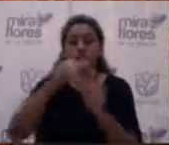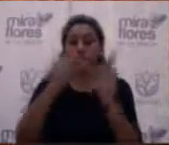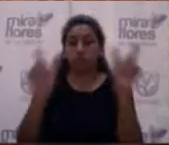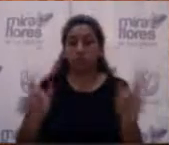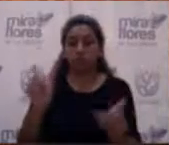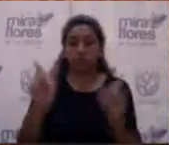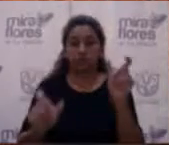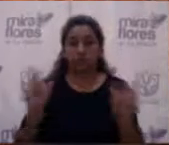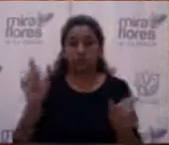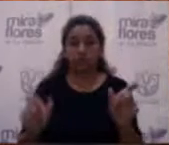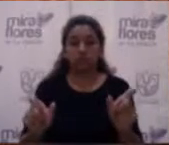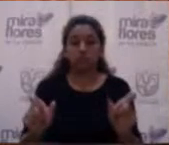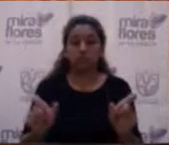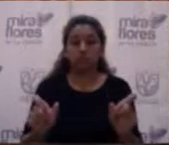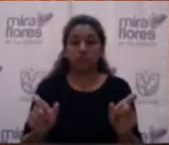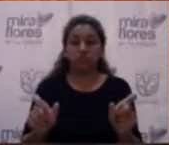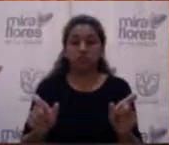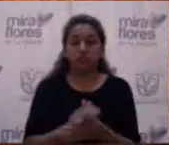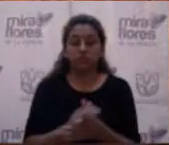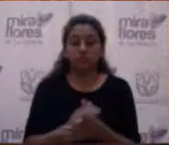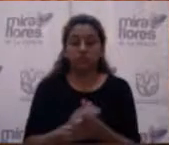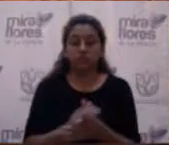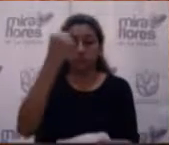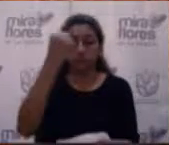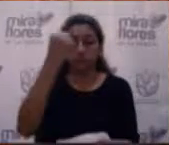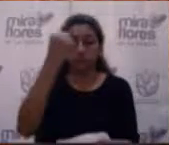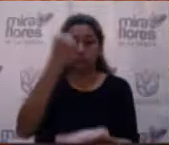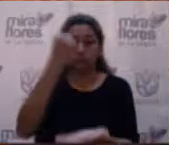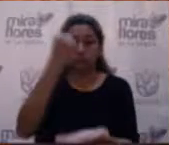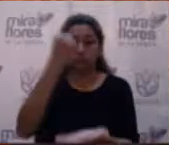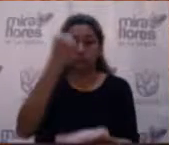que se sirvan dispensar de la aprobación del acta.